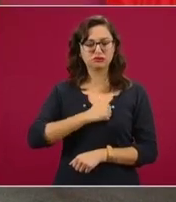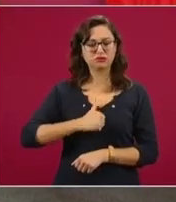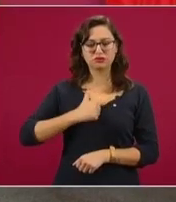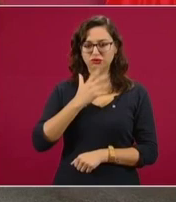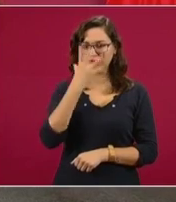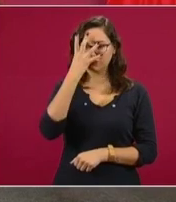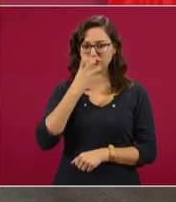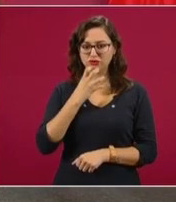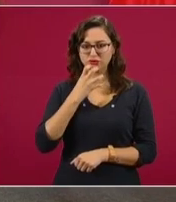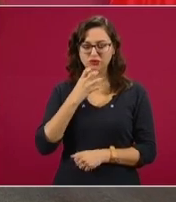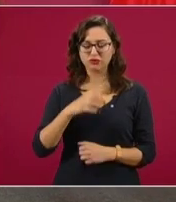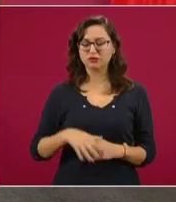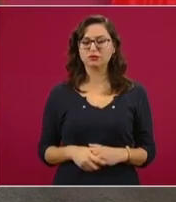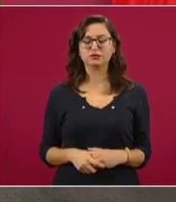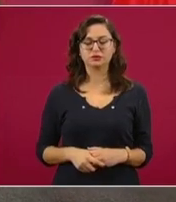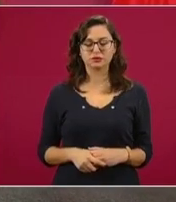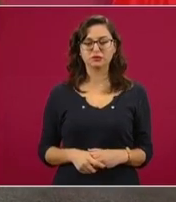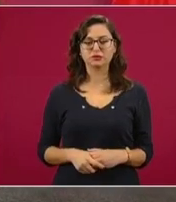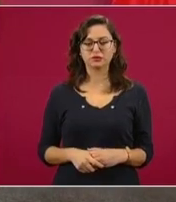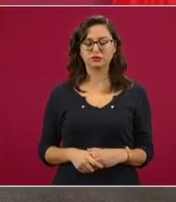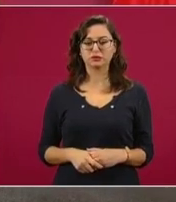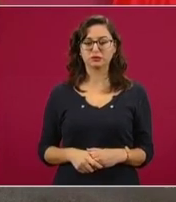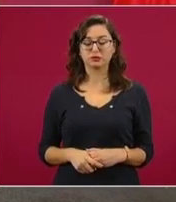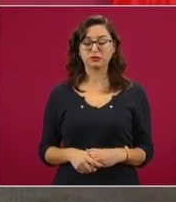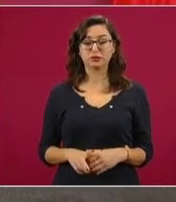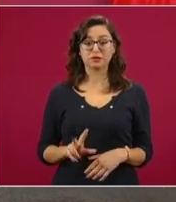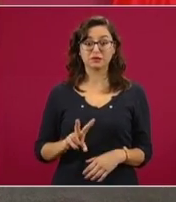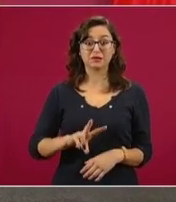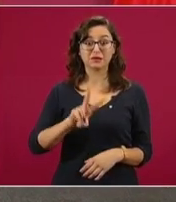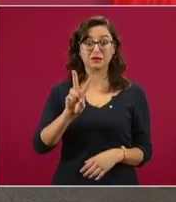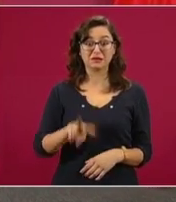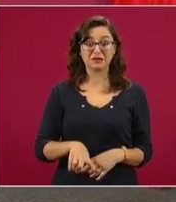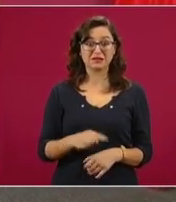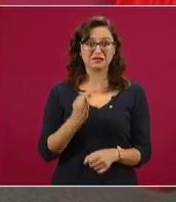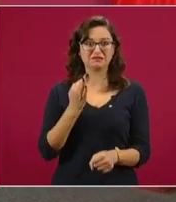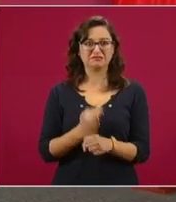estamos ante una situación